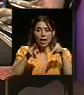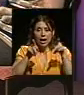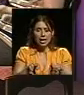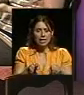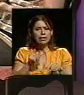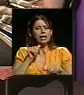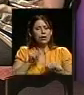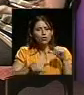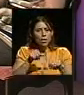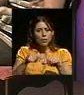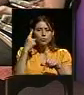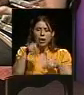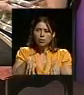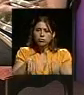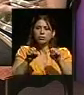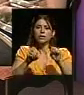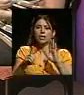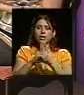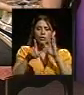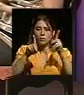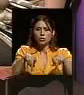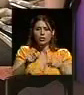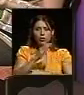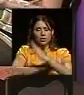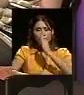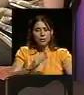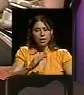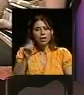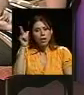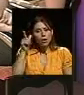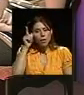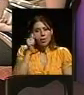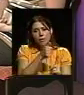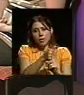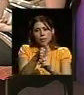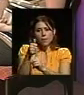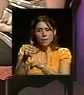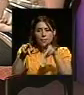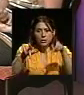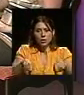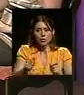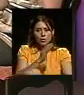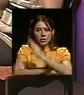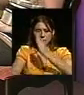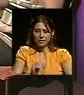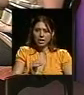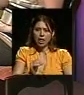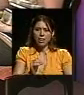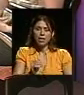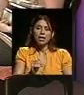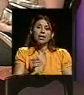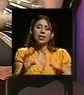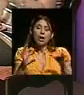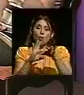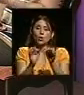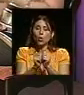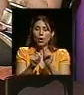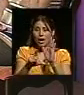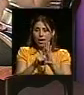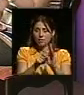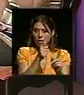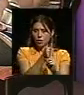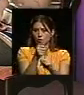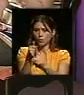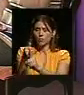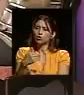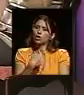de la lucha por los derechos de las personas con discapacidad y por supuesto la misma población con discapacidad, que es, y según la ley lo establece, los que tienen